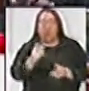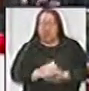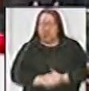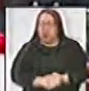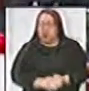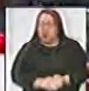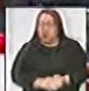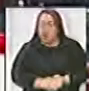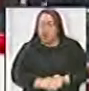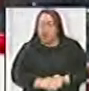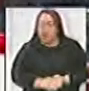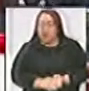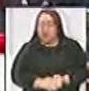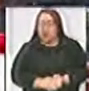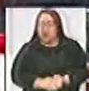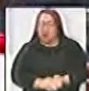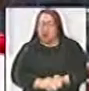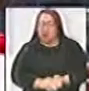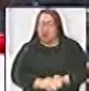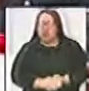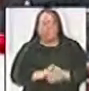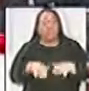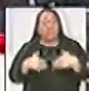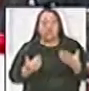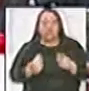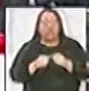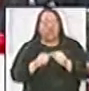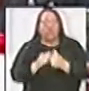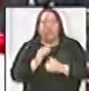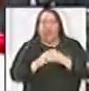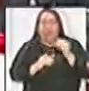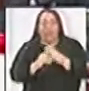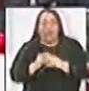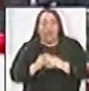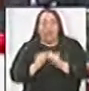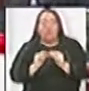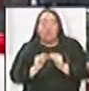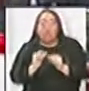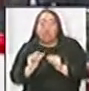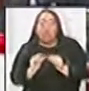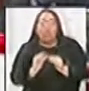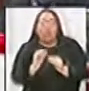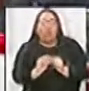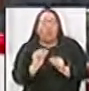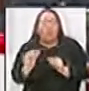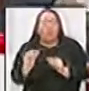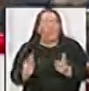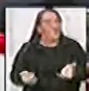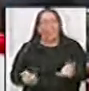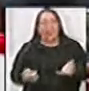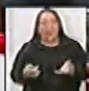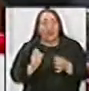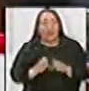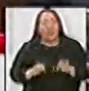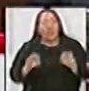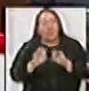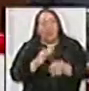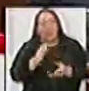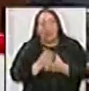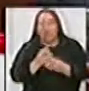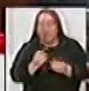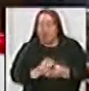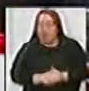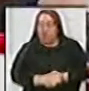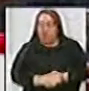tramo de ciclovía. Entonces, no podemos seguir construyendo a puchitos. Eso es uno de los principales problemas, porque en